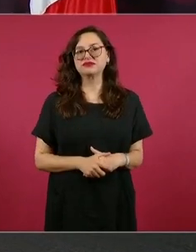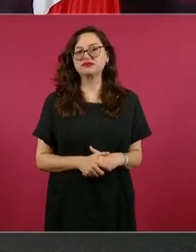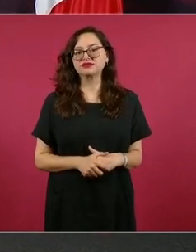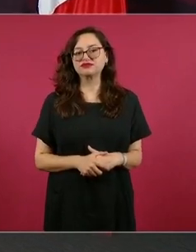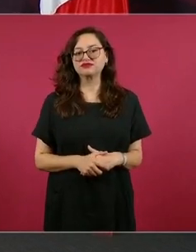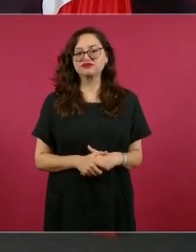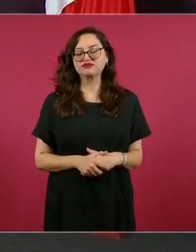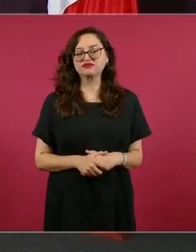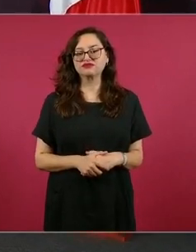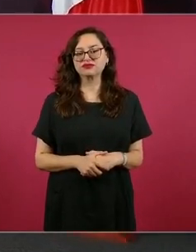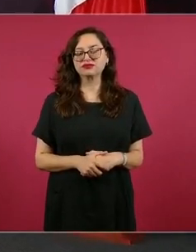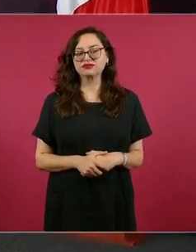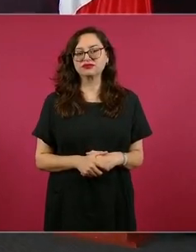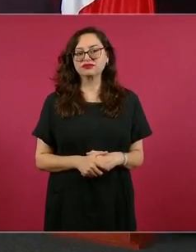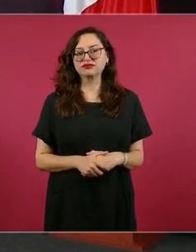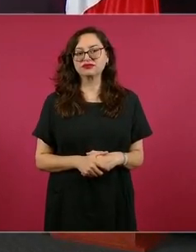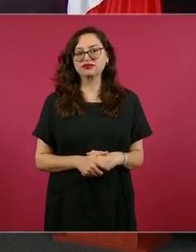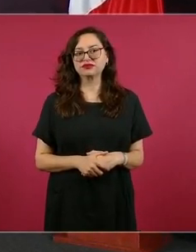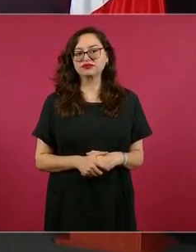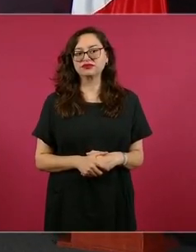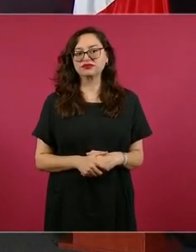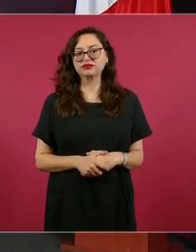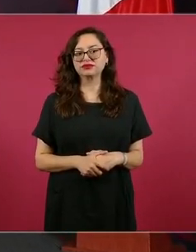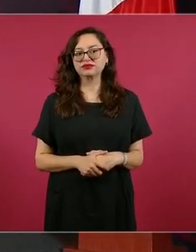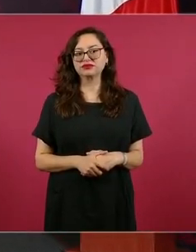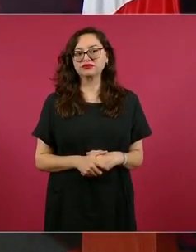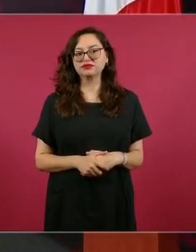Lo más importante es estar